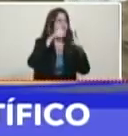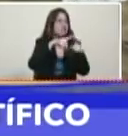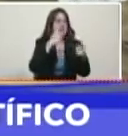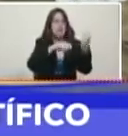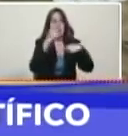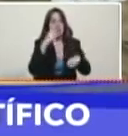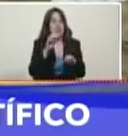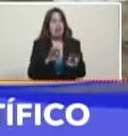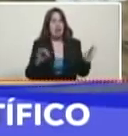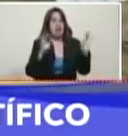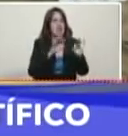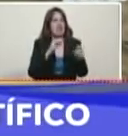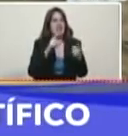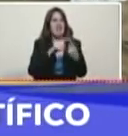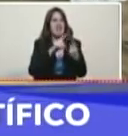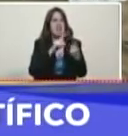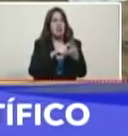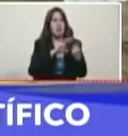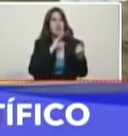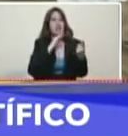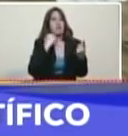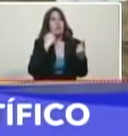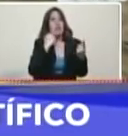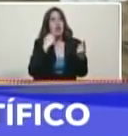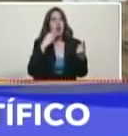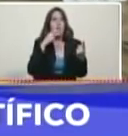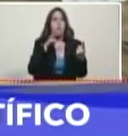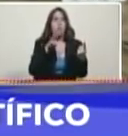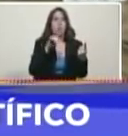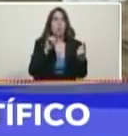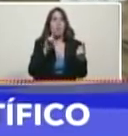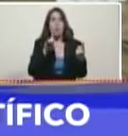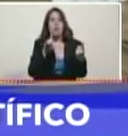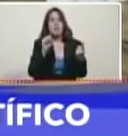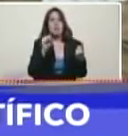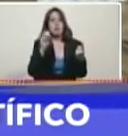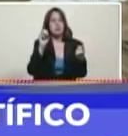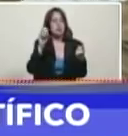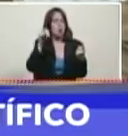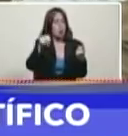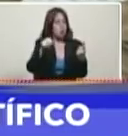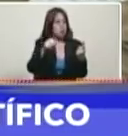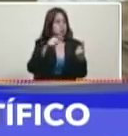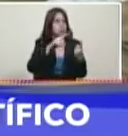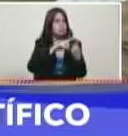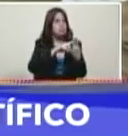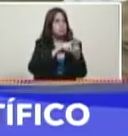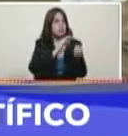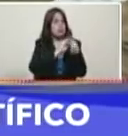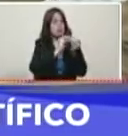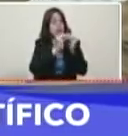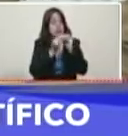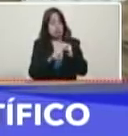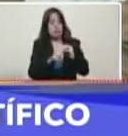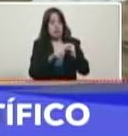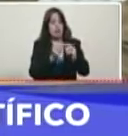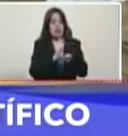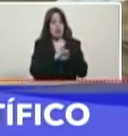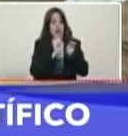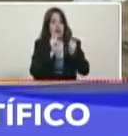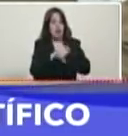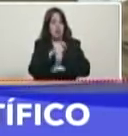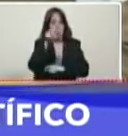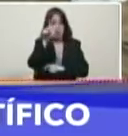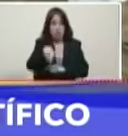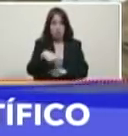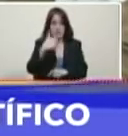mercado. Se trata de la enfermedad del Wilson, un problema del metabolismo del cobre. Quimbiotec sintetiza el TRIEN que ayuda a estos pacientes,